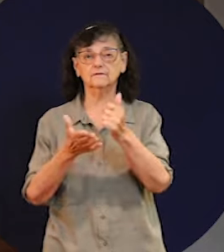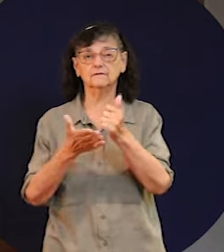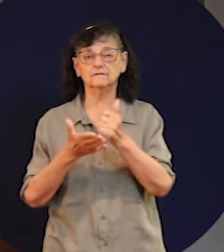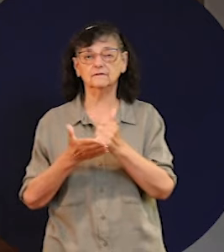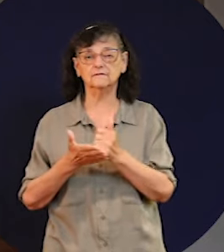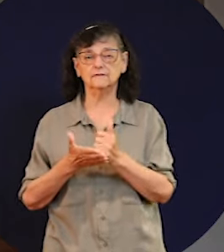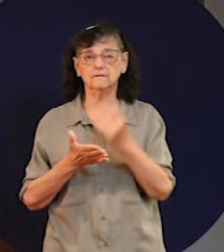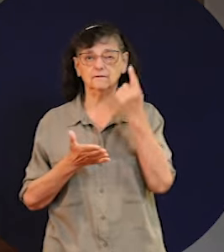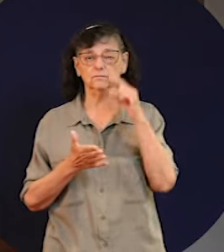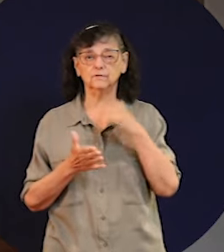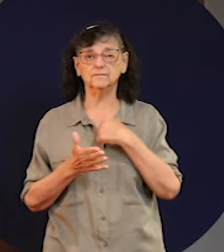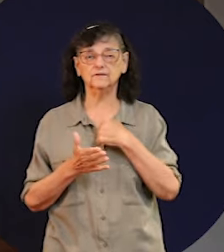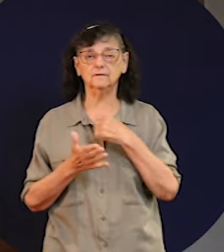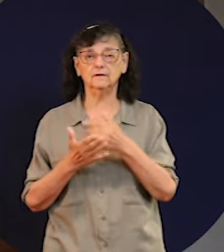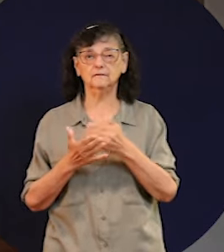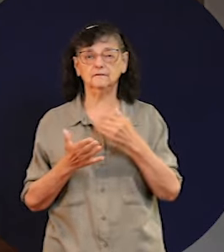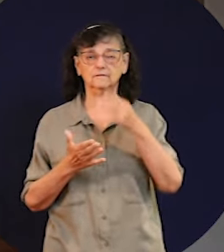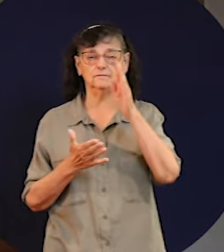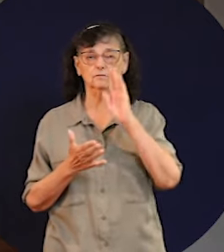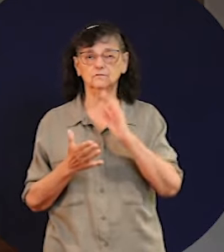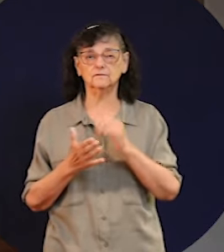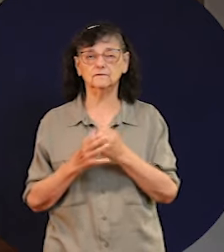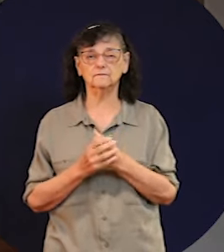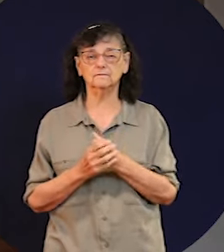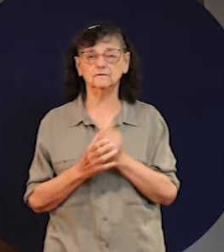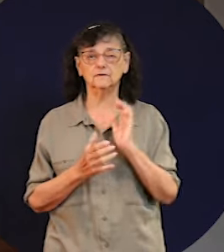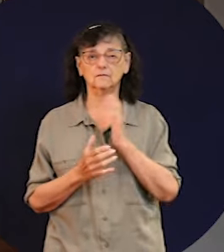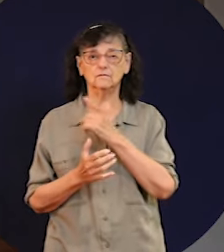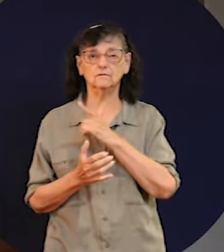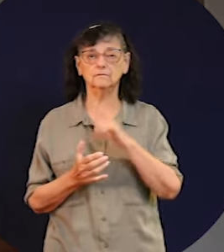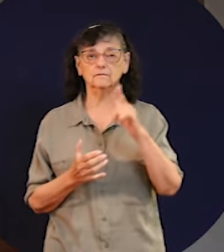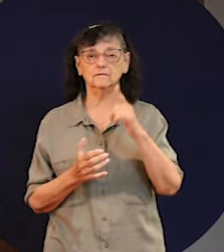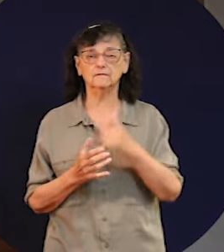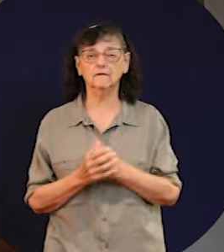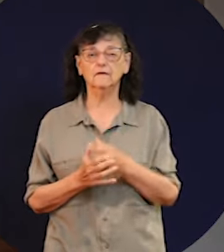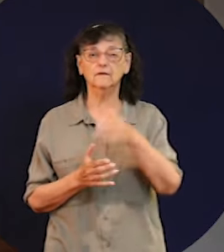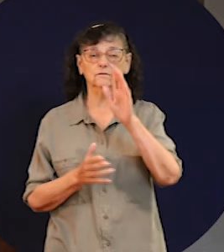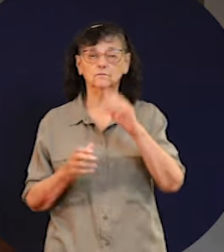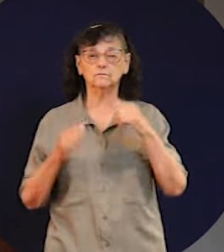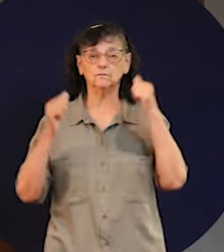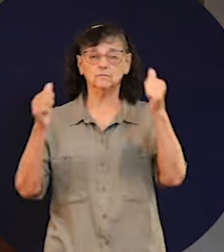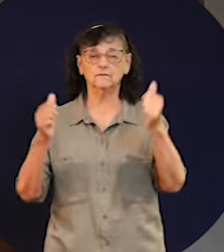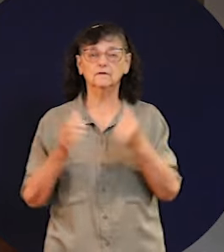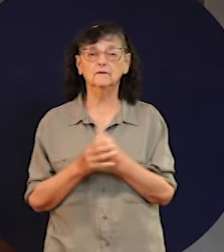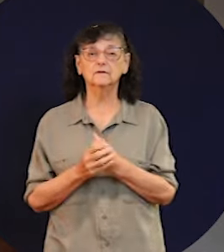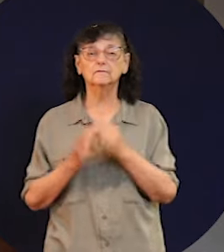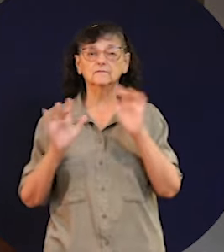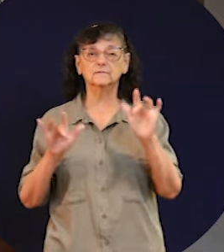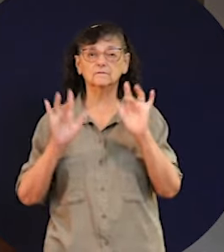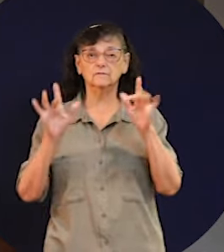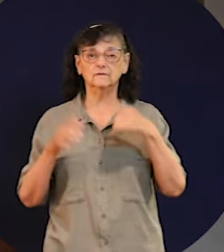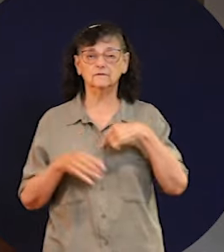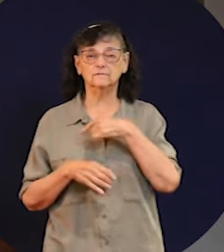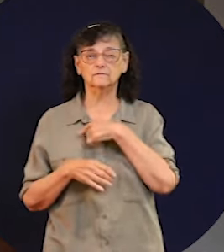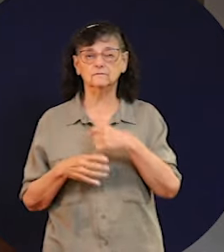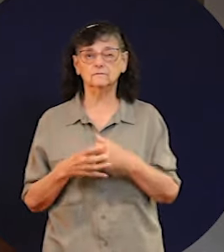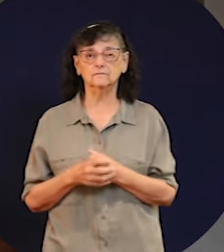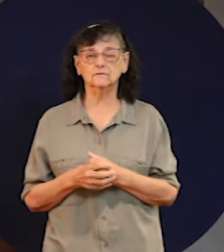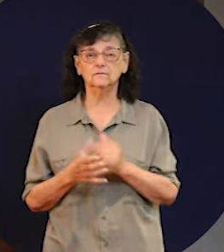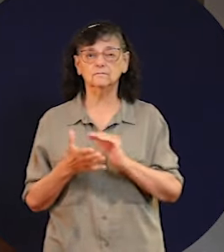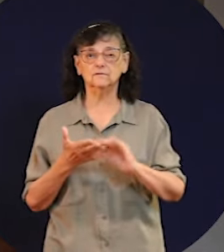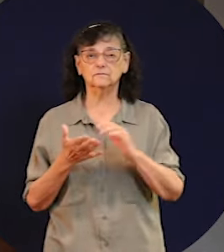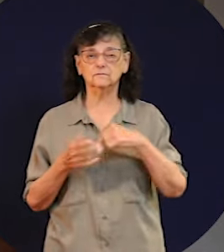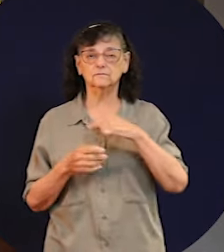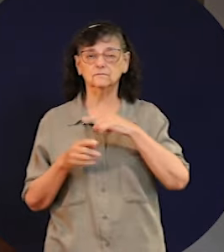hermanos, que intercedan por mí ante Dios nuestro Señor. Dios Todopoderoso, tenga misericordia de